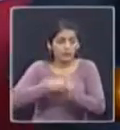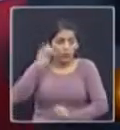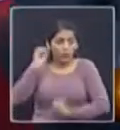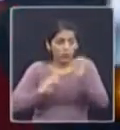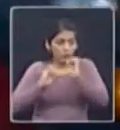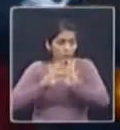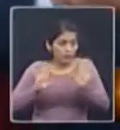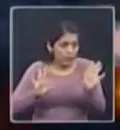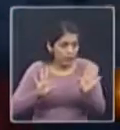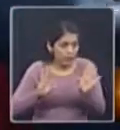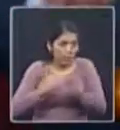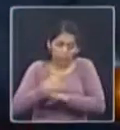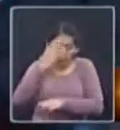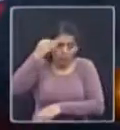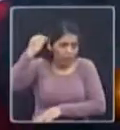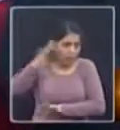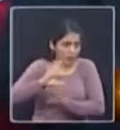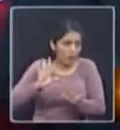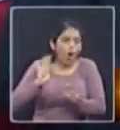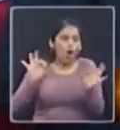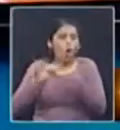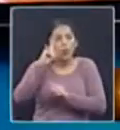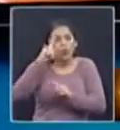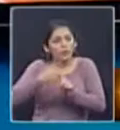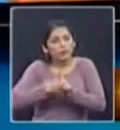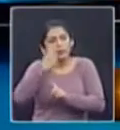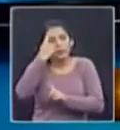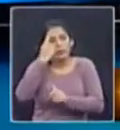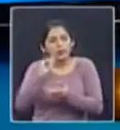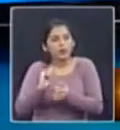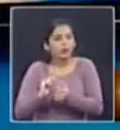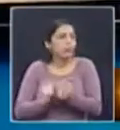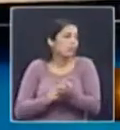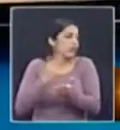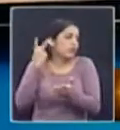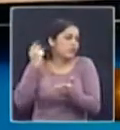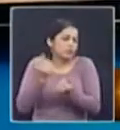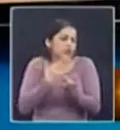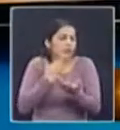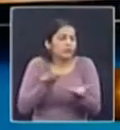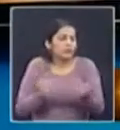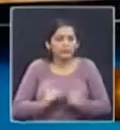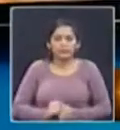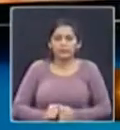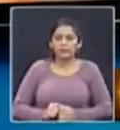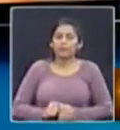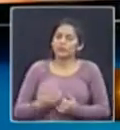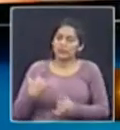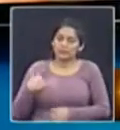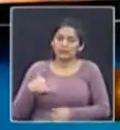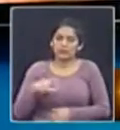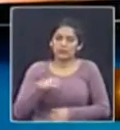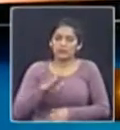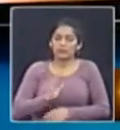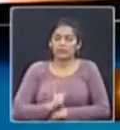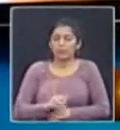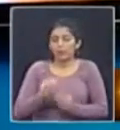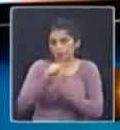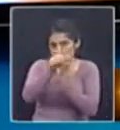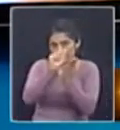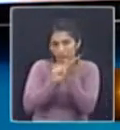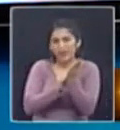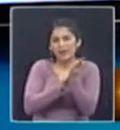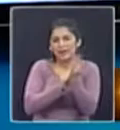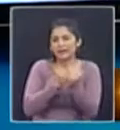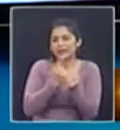cada vez de una vez a la semana 9 al mes como todo lo que hacemos en guayaquil javier esto va a ser parte de la agenda obligada y en la